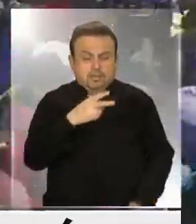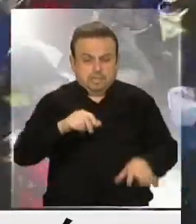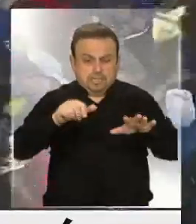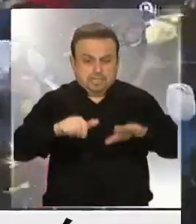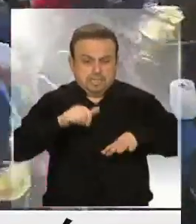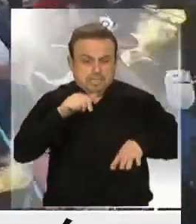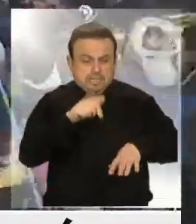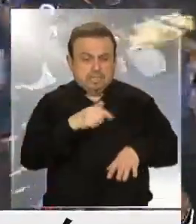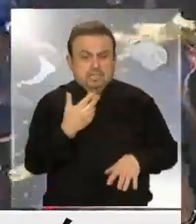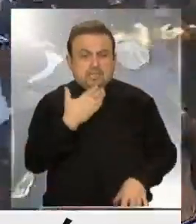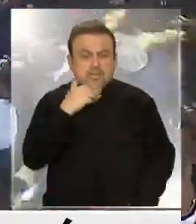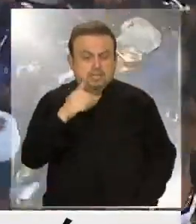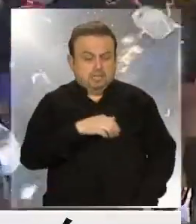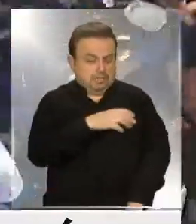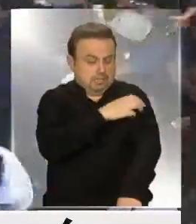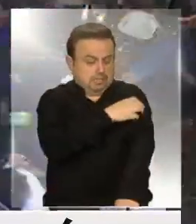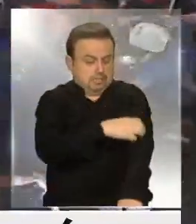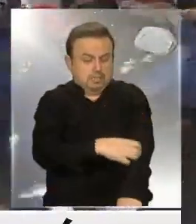del país.